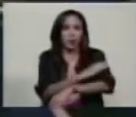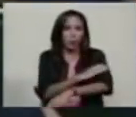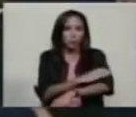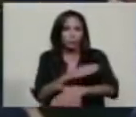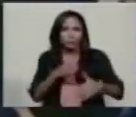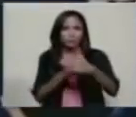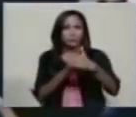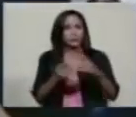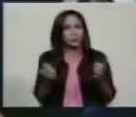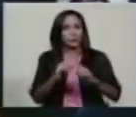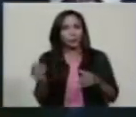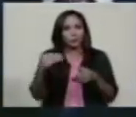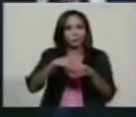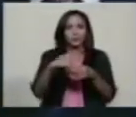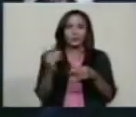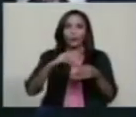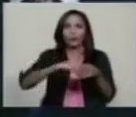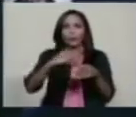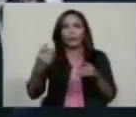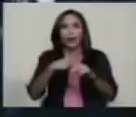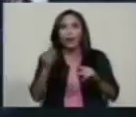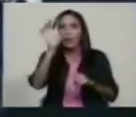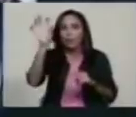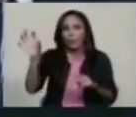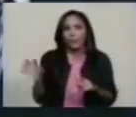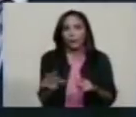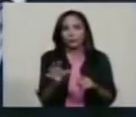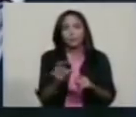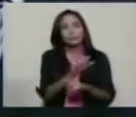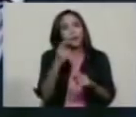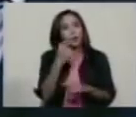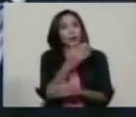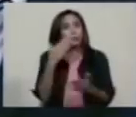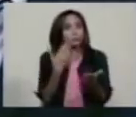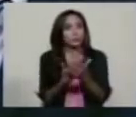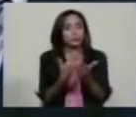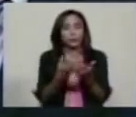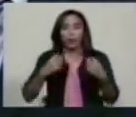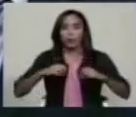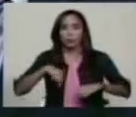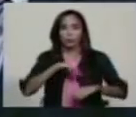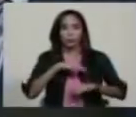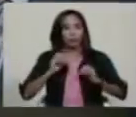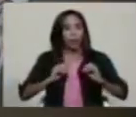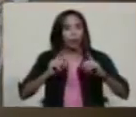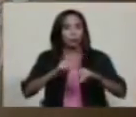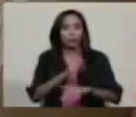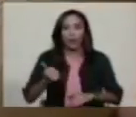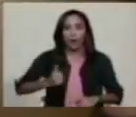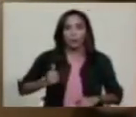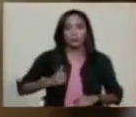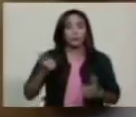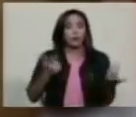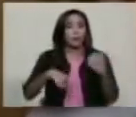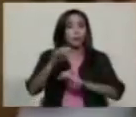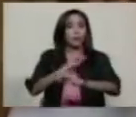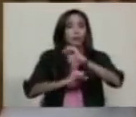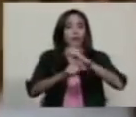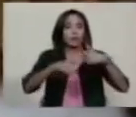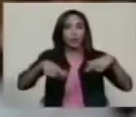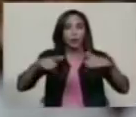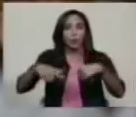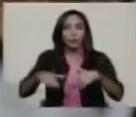está dentro de este país, está afuera, y que nosotros todos tenemos que propiciar, de alguna manera, la defensa de nuestros espacios. Se lo decía